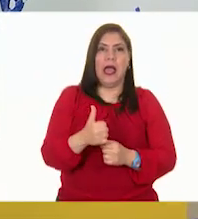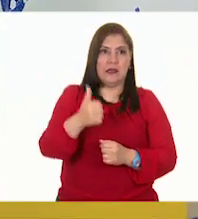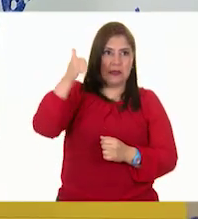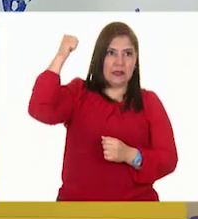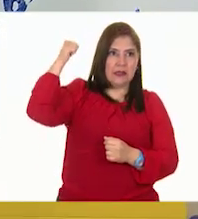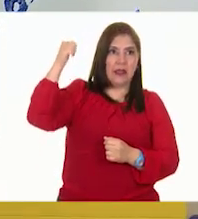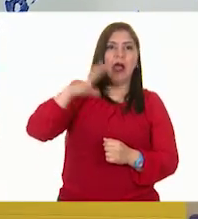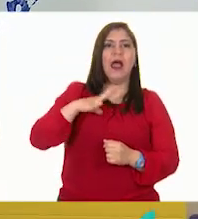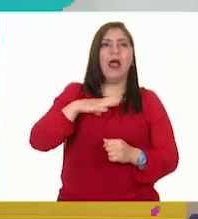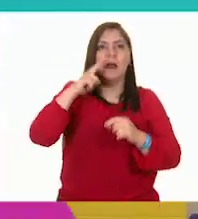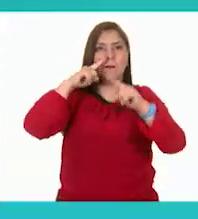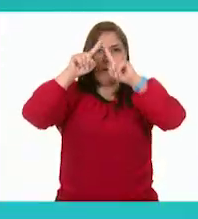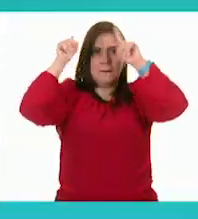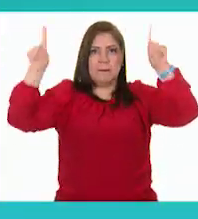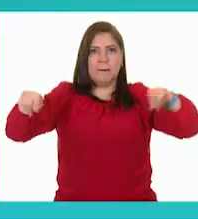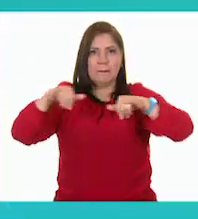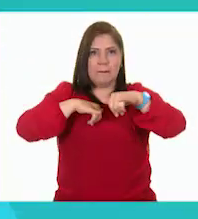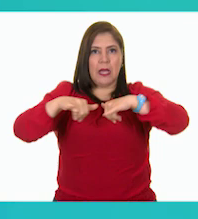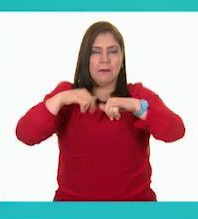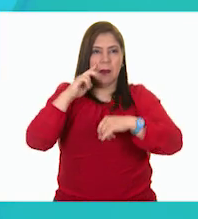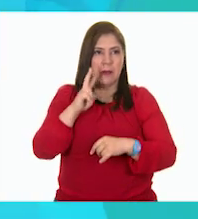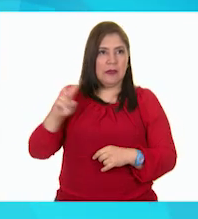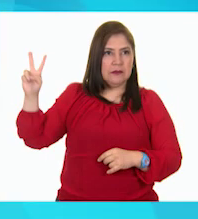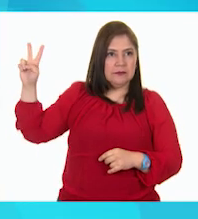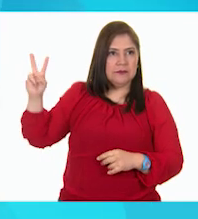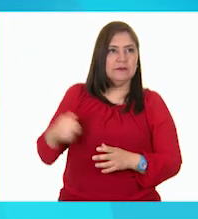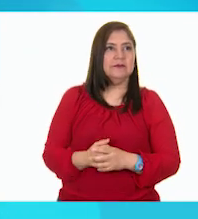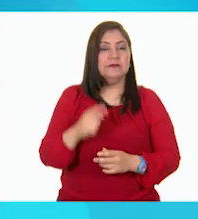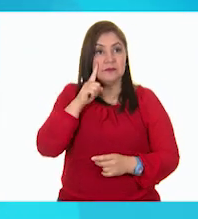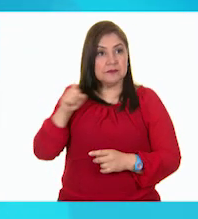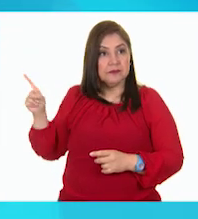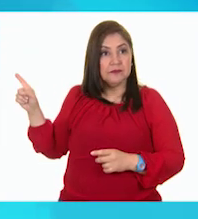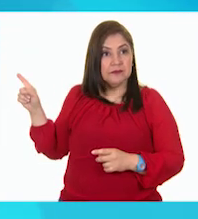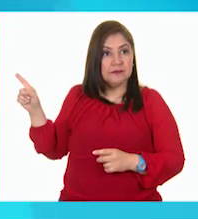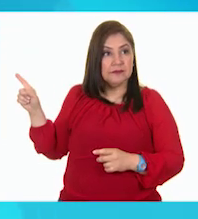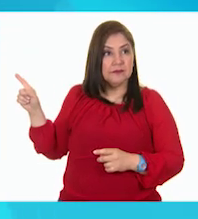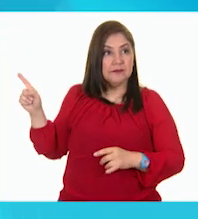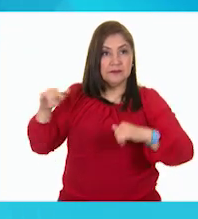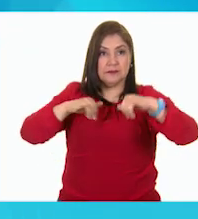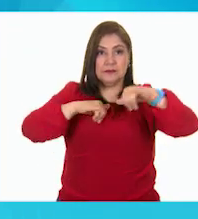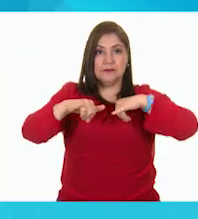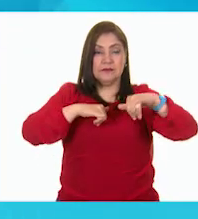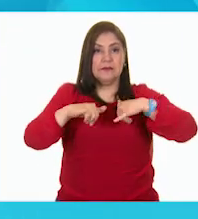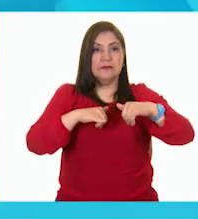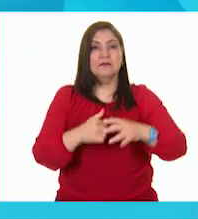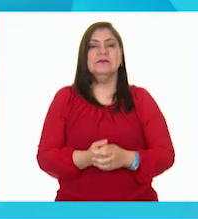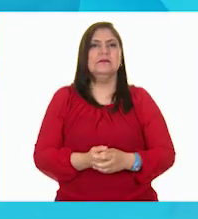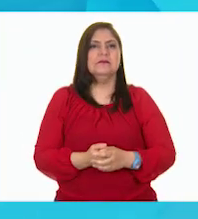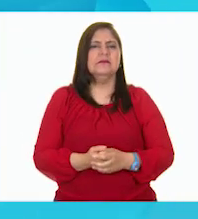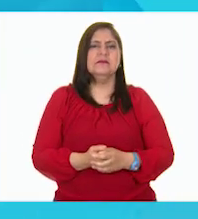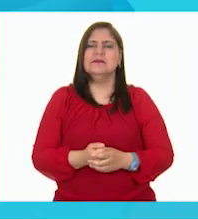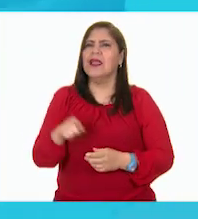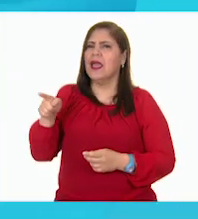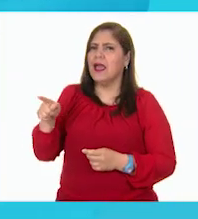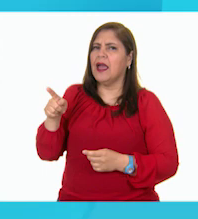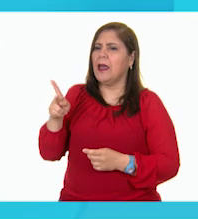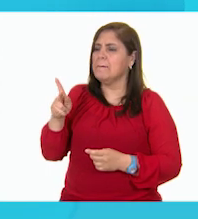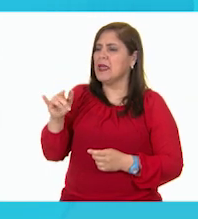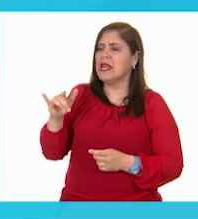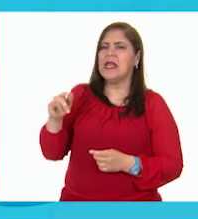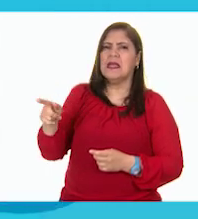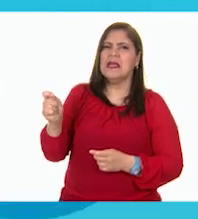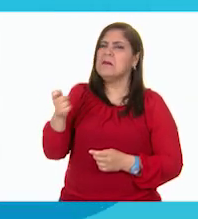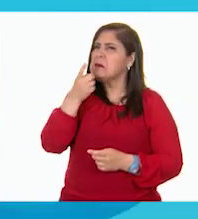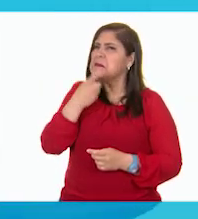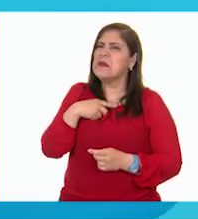un mapa. A ver, por favor, obsérvenlo. Pili, ¿me puedes describir qué